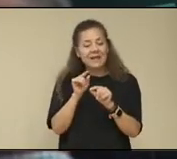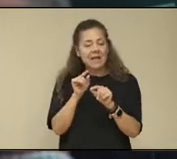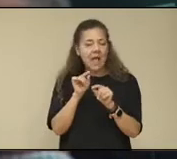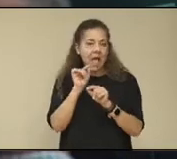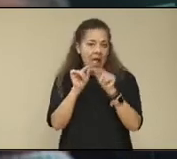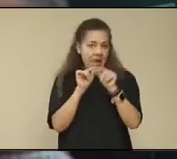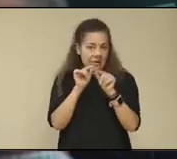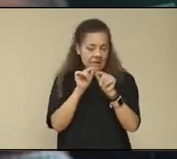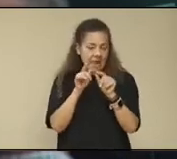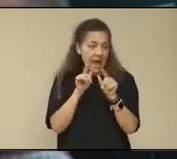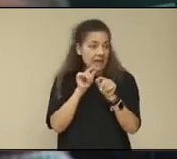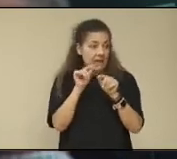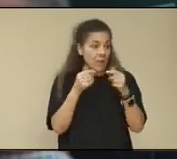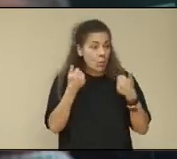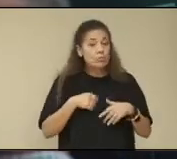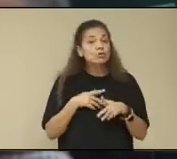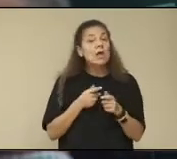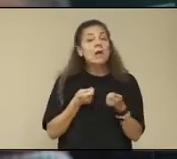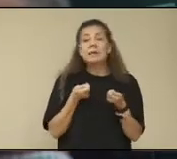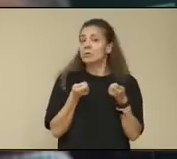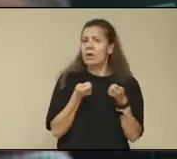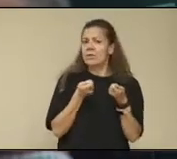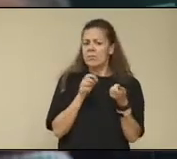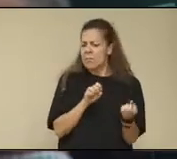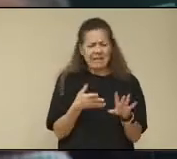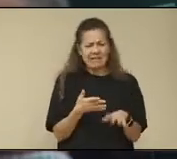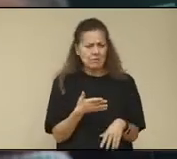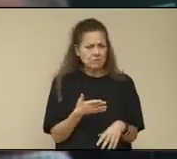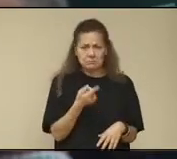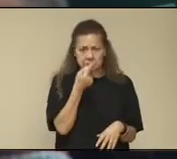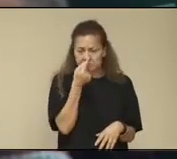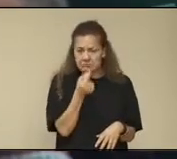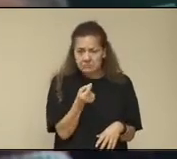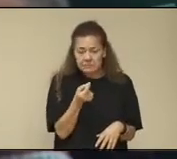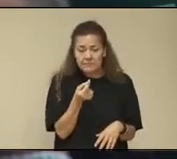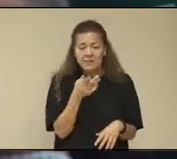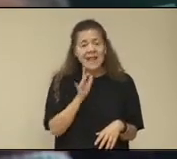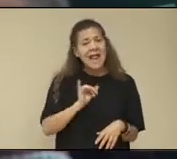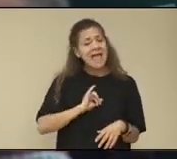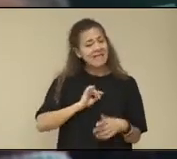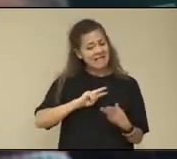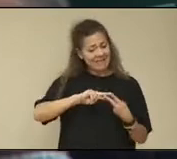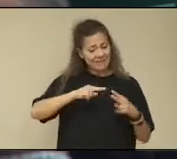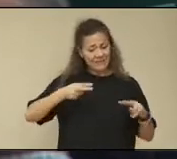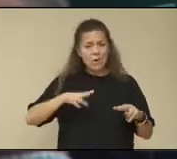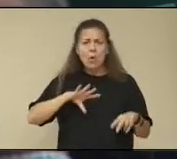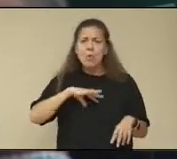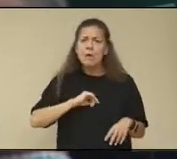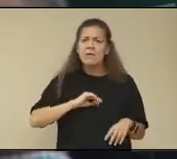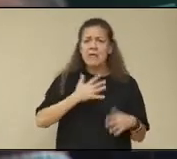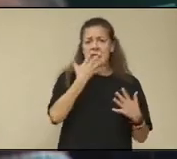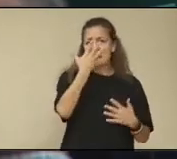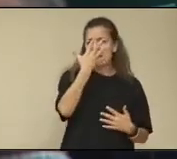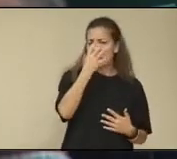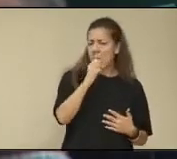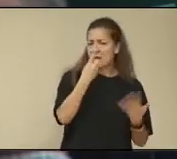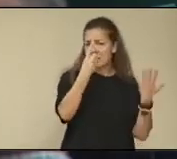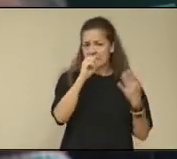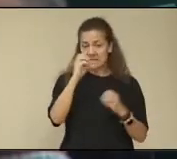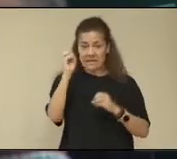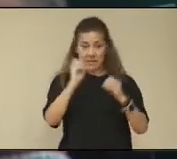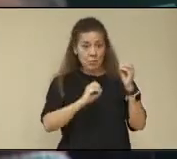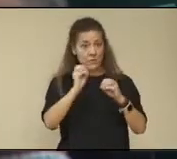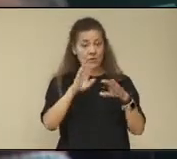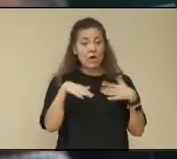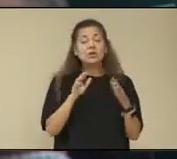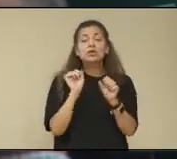neutralizantes, no son demasiado parecidos. La identidad de secuencia puede ser de un 50-60%. Entonces,